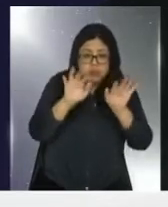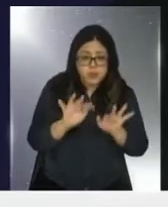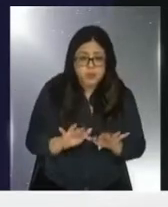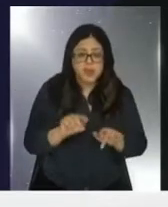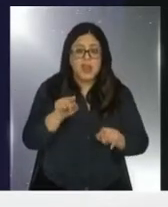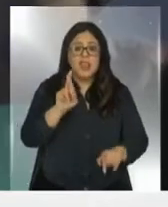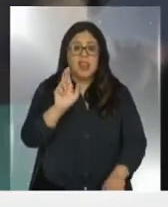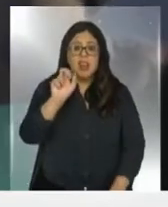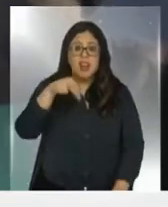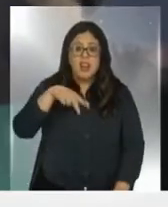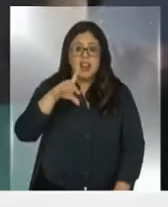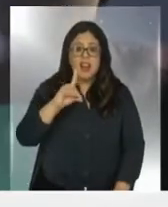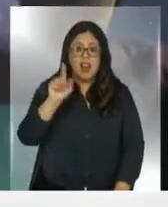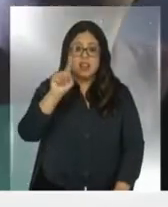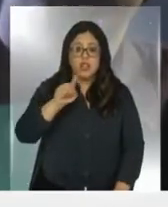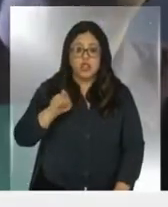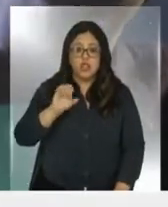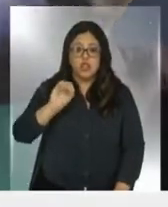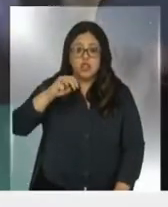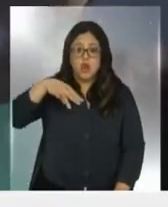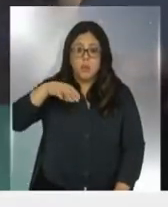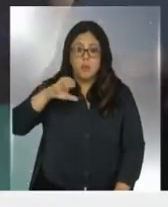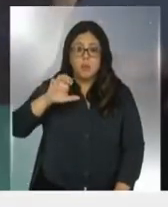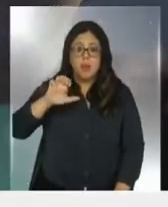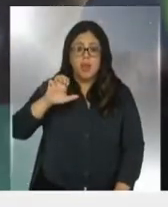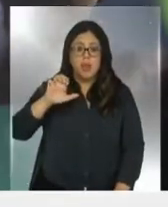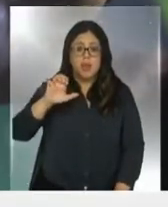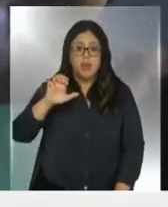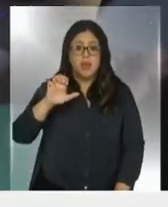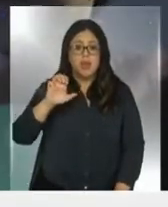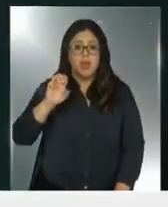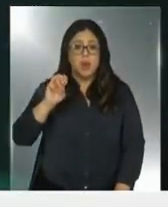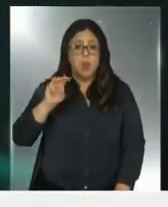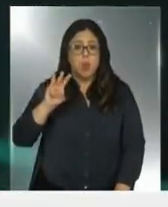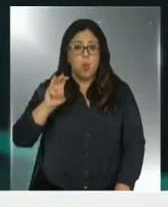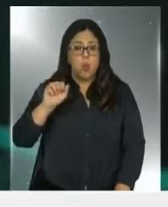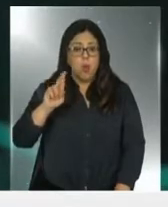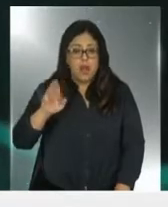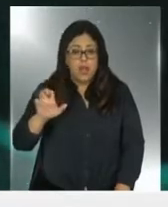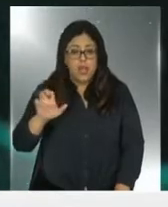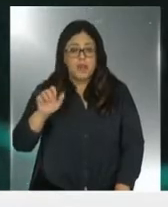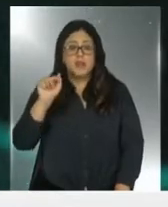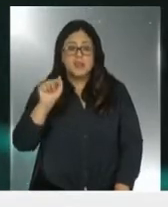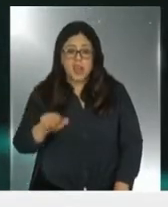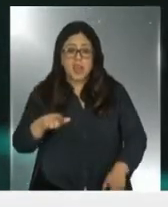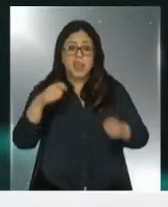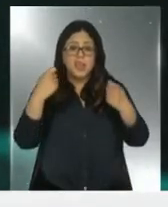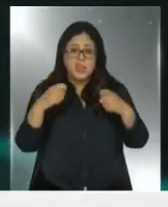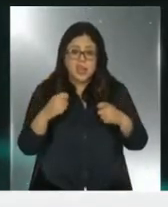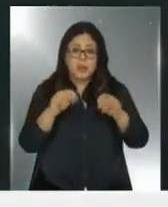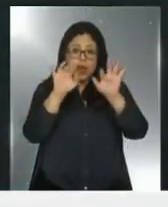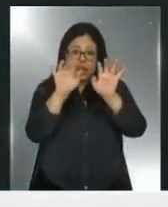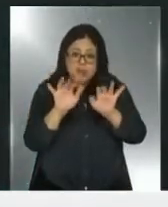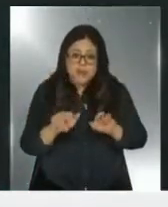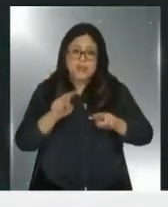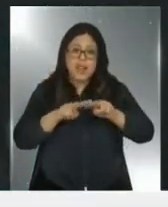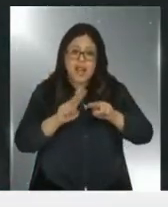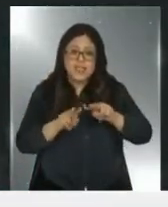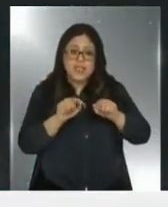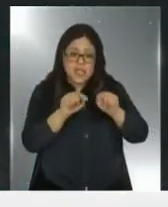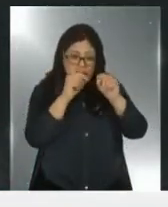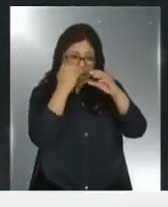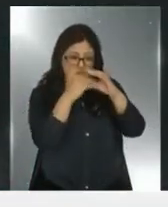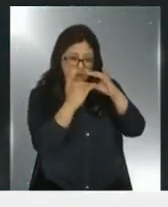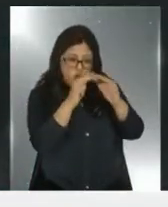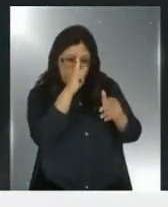ransomware. Lo que hicimos fue de antemano investigar un poco cómo se ven estos correos del Poder Judicial e intentar hacer que la apariencia del correo sea